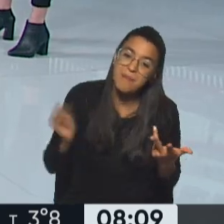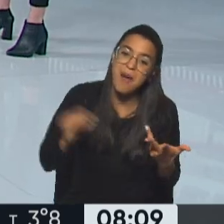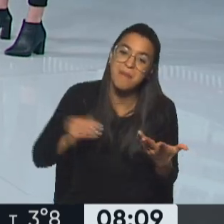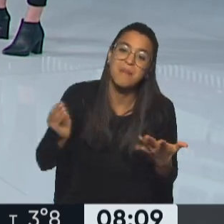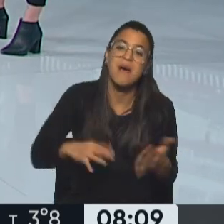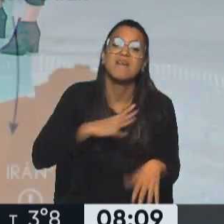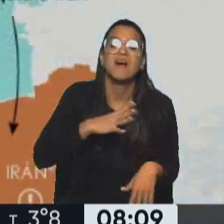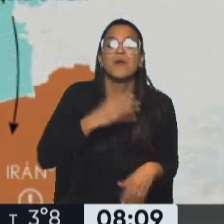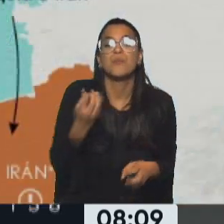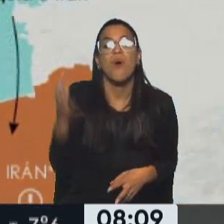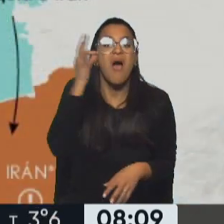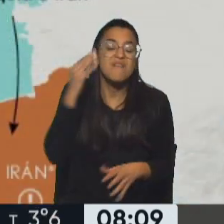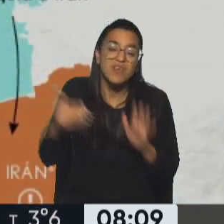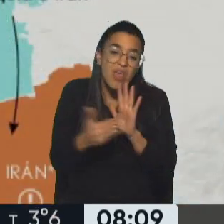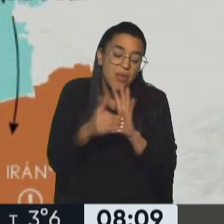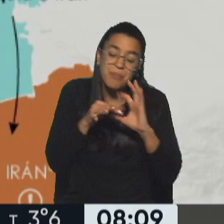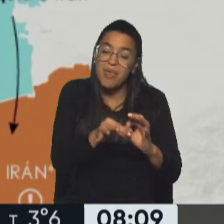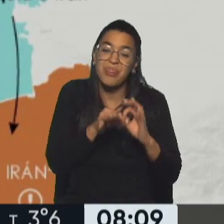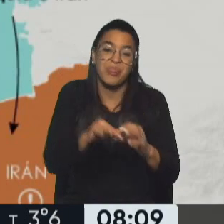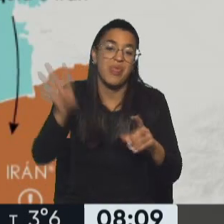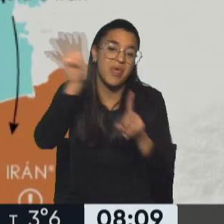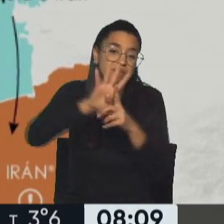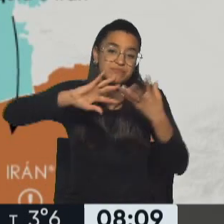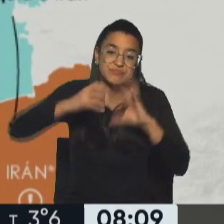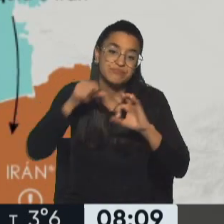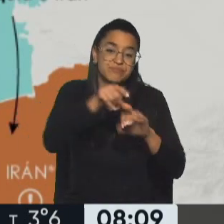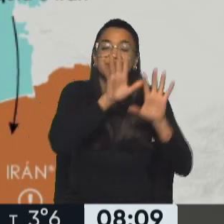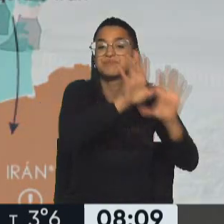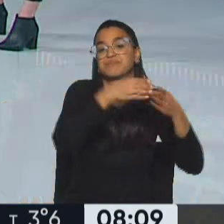sigue África dependiendo de estos cereales que están atrapados en el puerto de Ucrania.